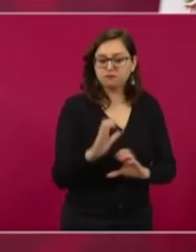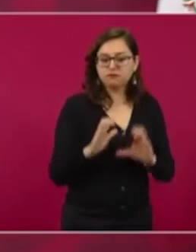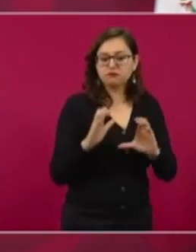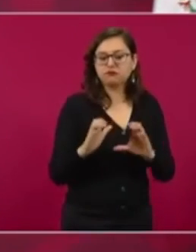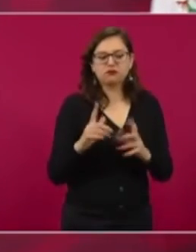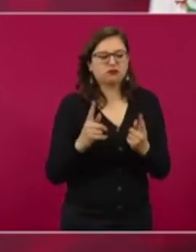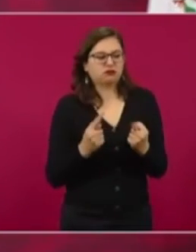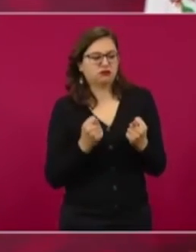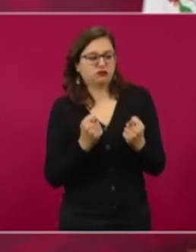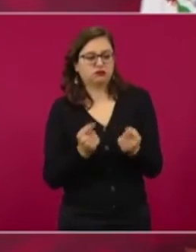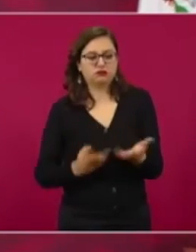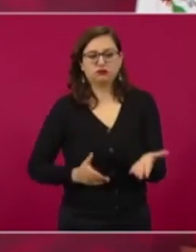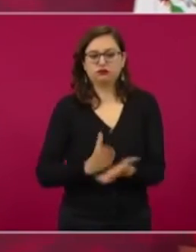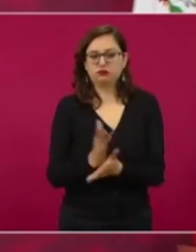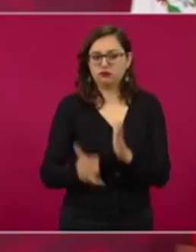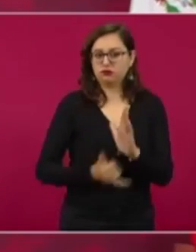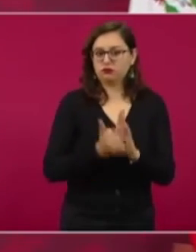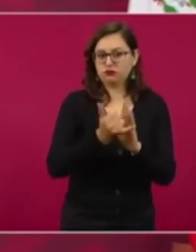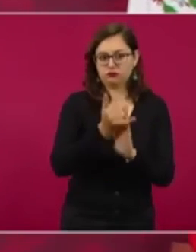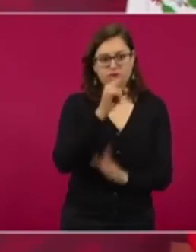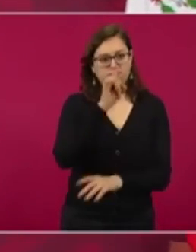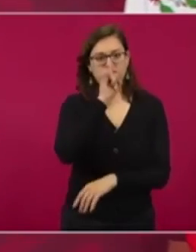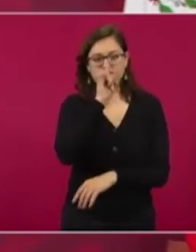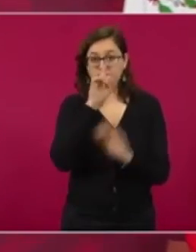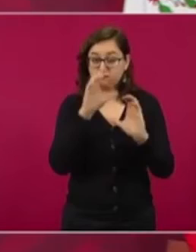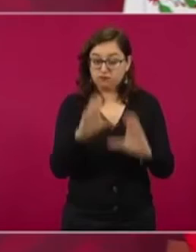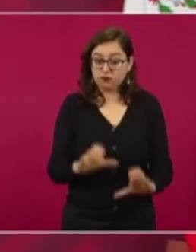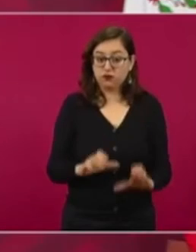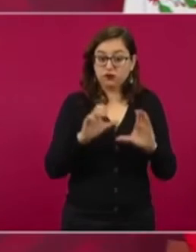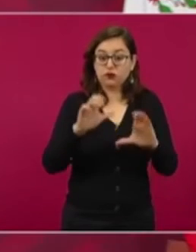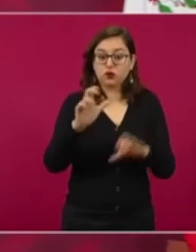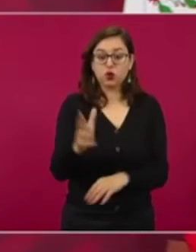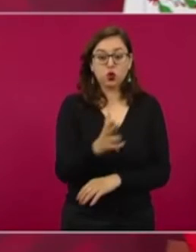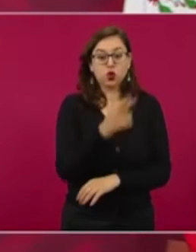cuidar el medio ambiente y